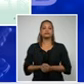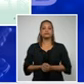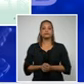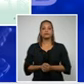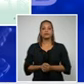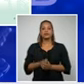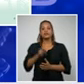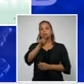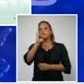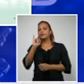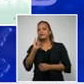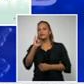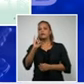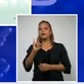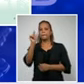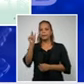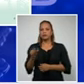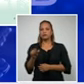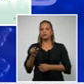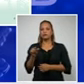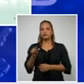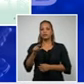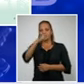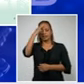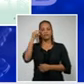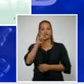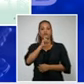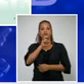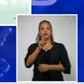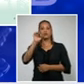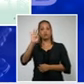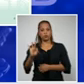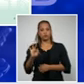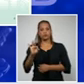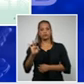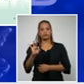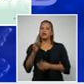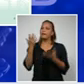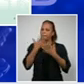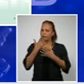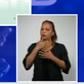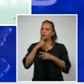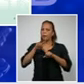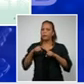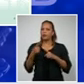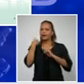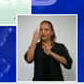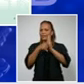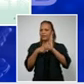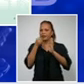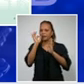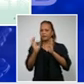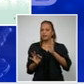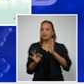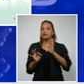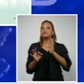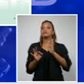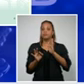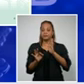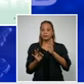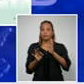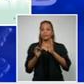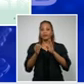26 casos de San Antonio de los Baños, 8. Además, perdónenme, como ha sido característico, con una dispersión